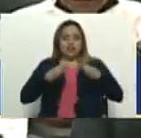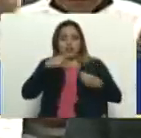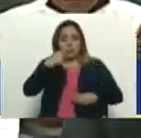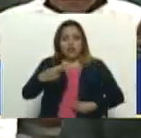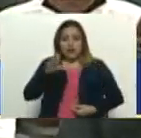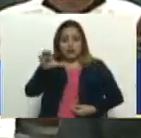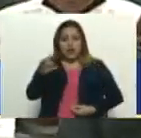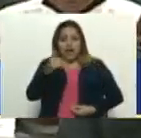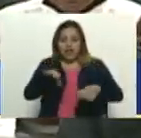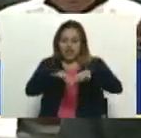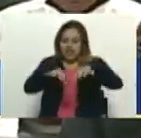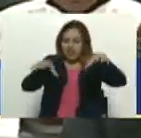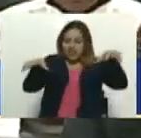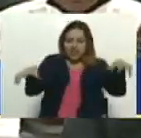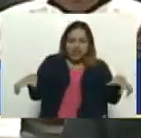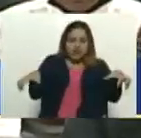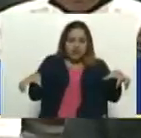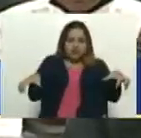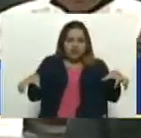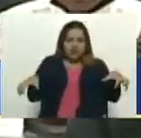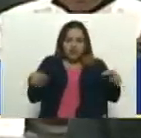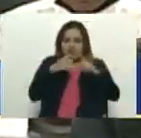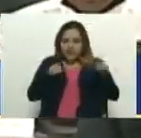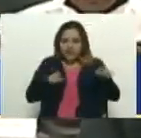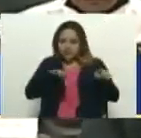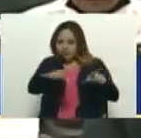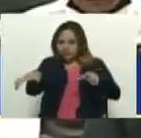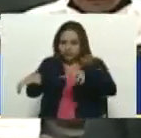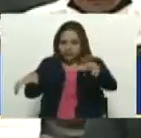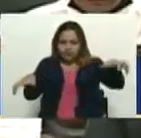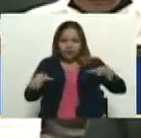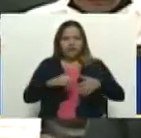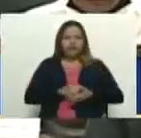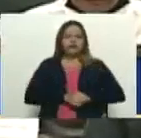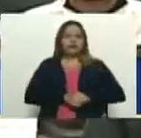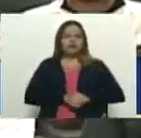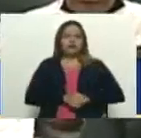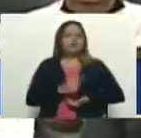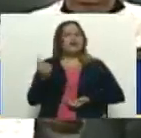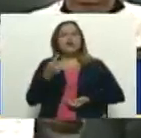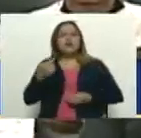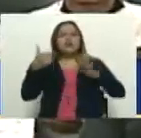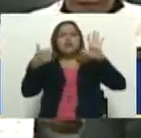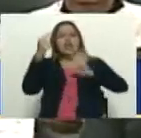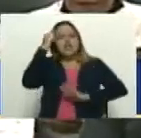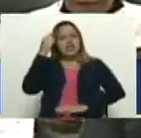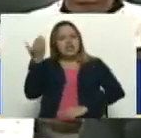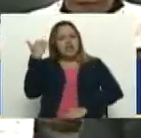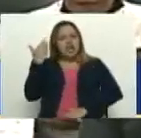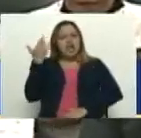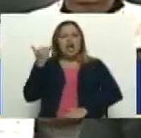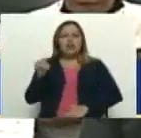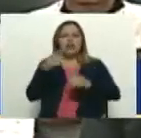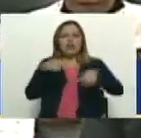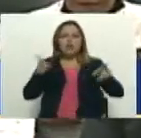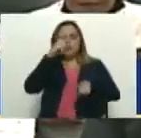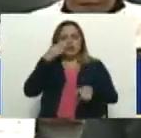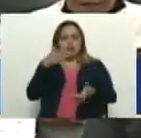país se haya dividido en compartimientos estancos. Hace solo 6 días se cumplía año de la